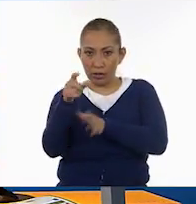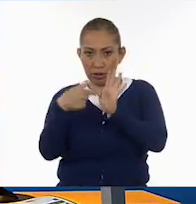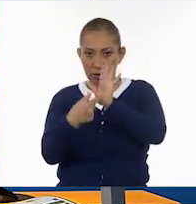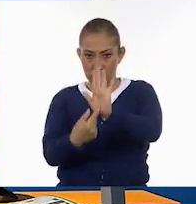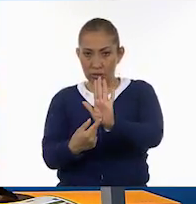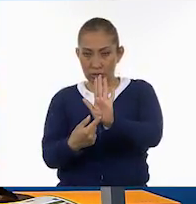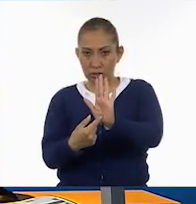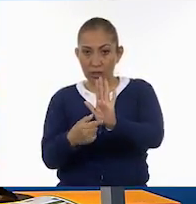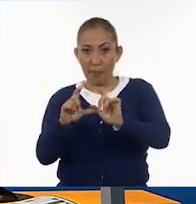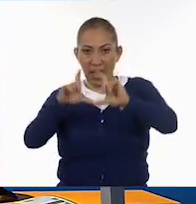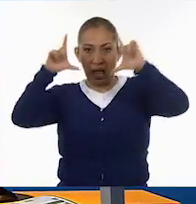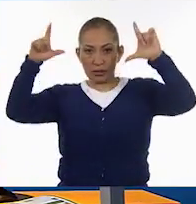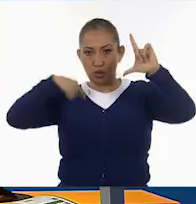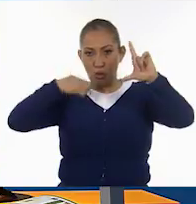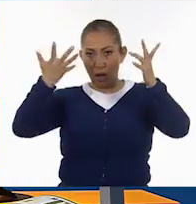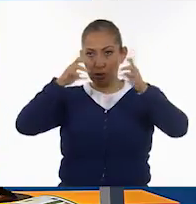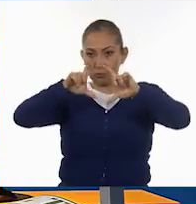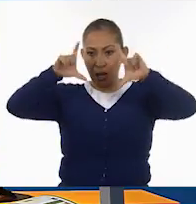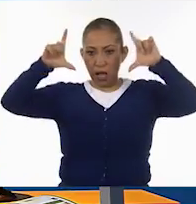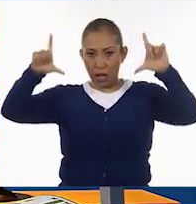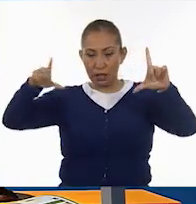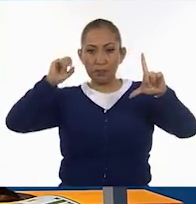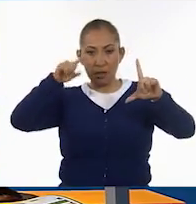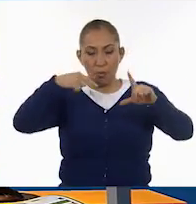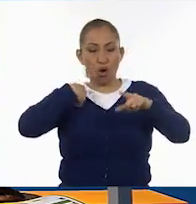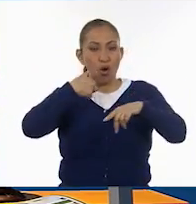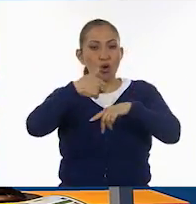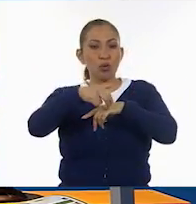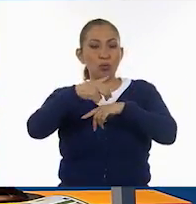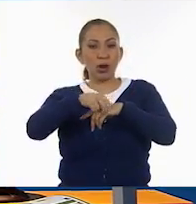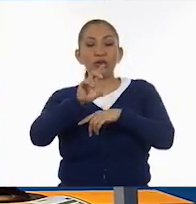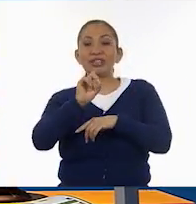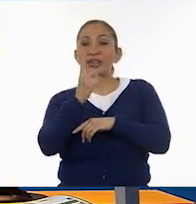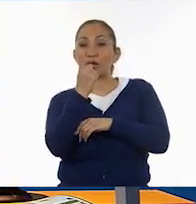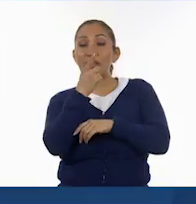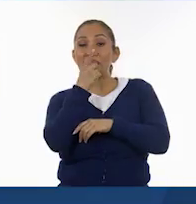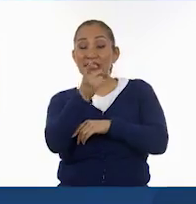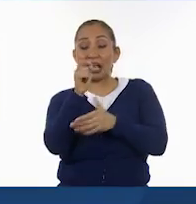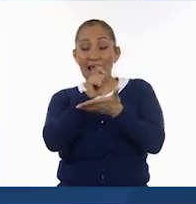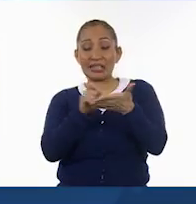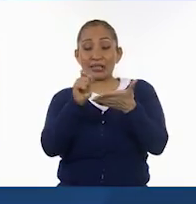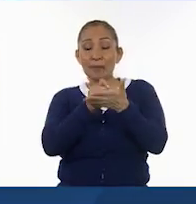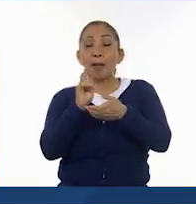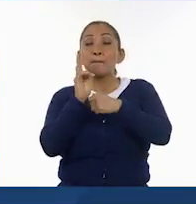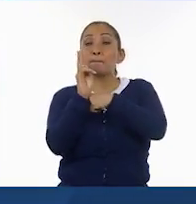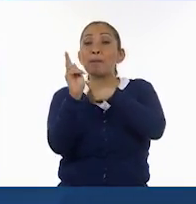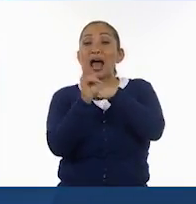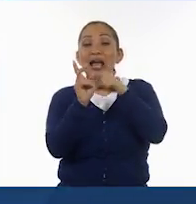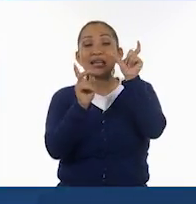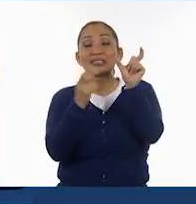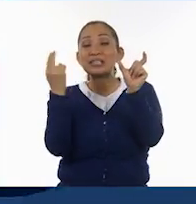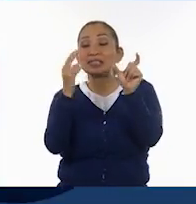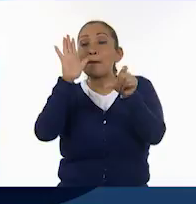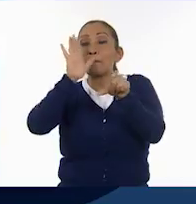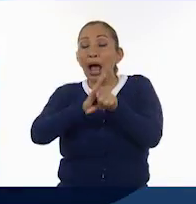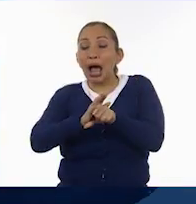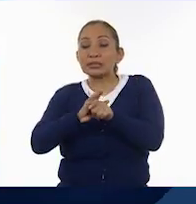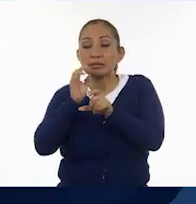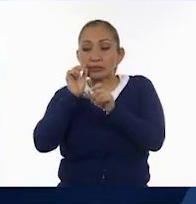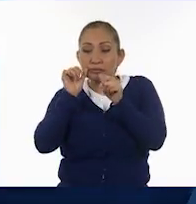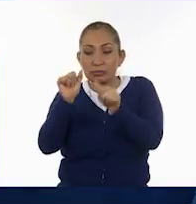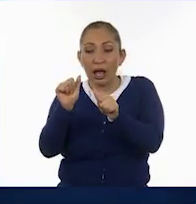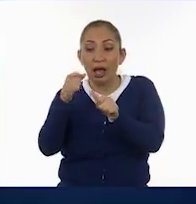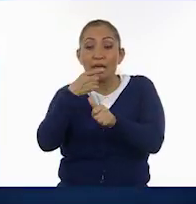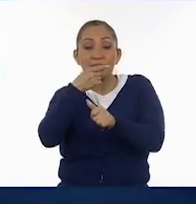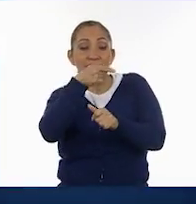voy a mostrar yo en grande. Viene en esta misma página 31 y dice, escribe el país que requiere atender las necesidades